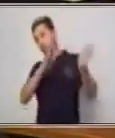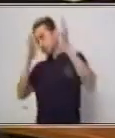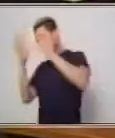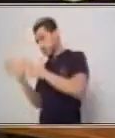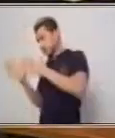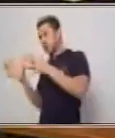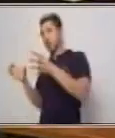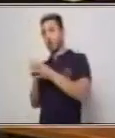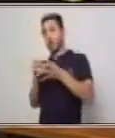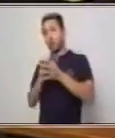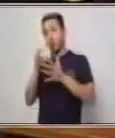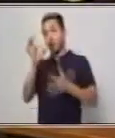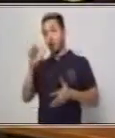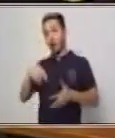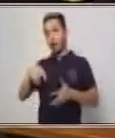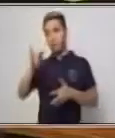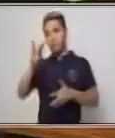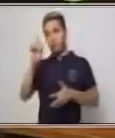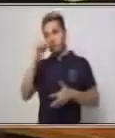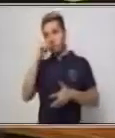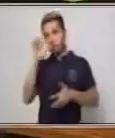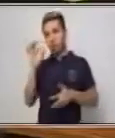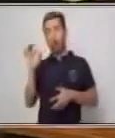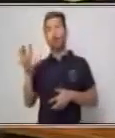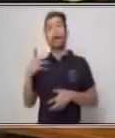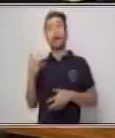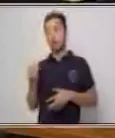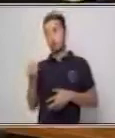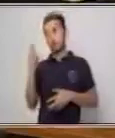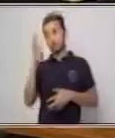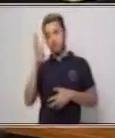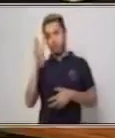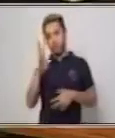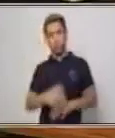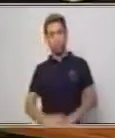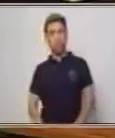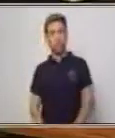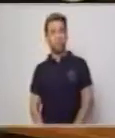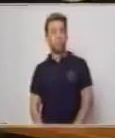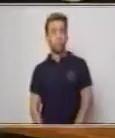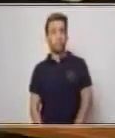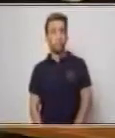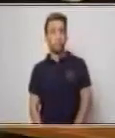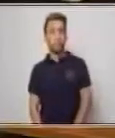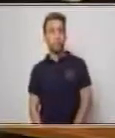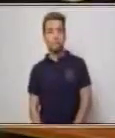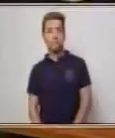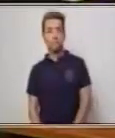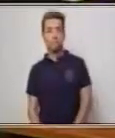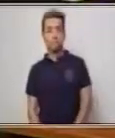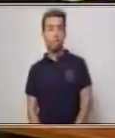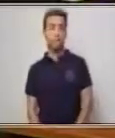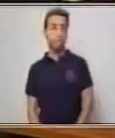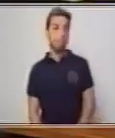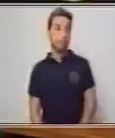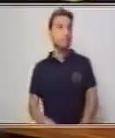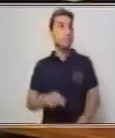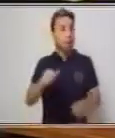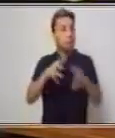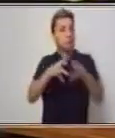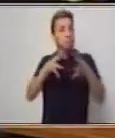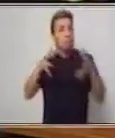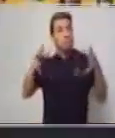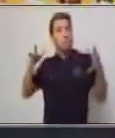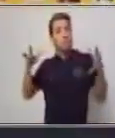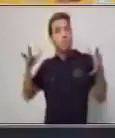el número 4. Porque ese es el número compuesto. Ahora, yo sé que esto se está ampliando mucho más y